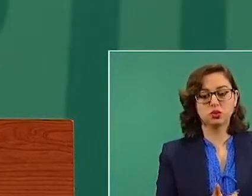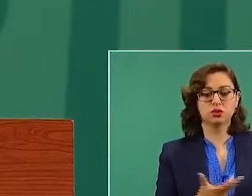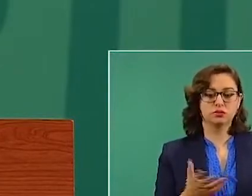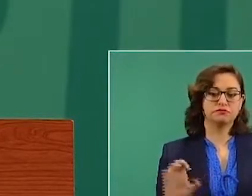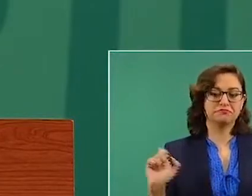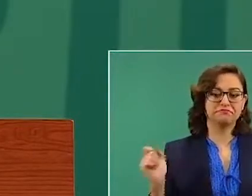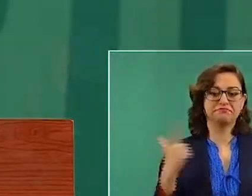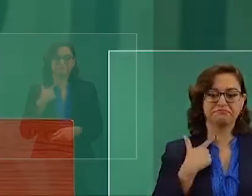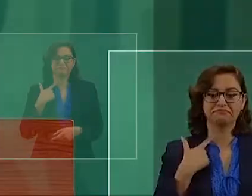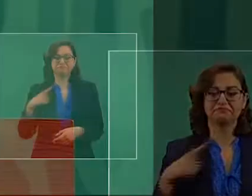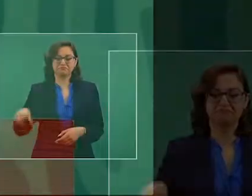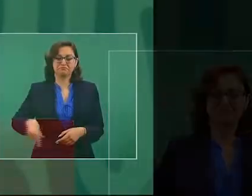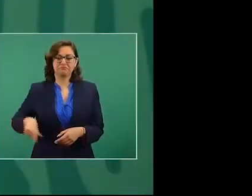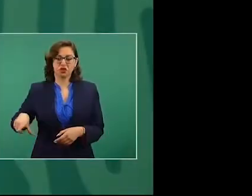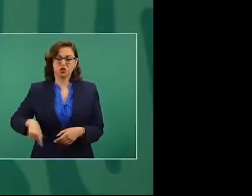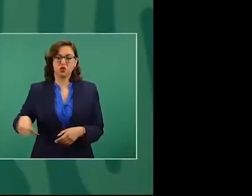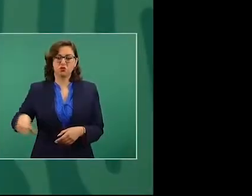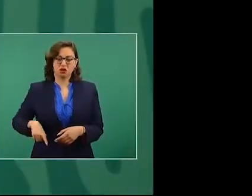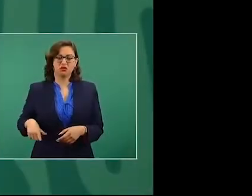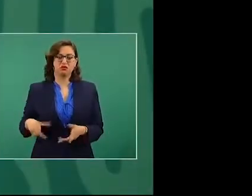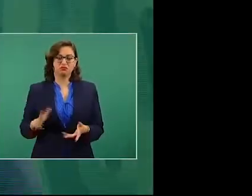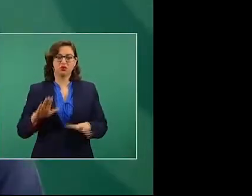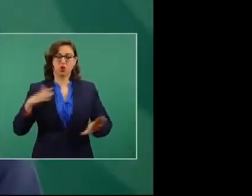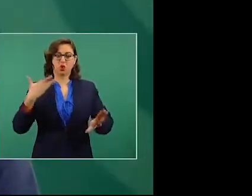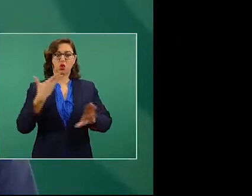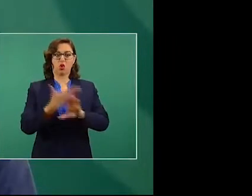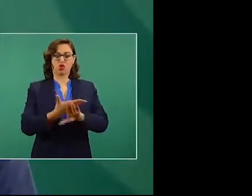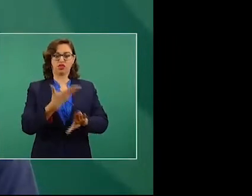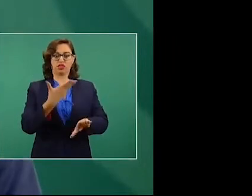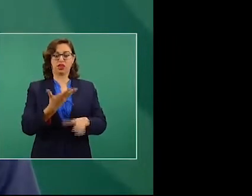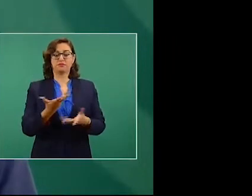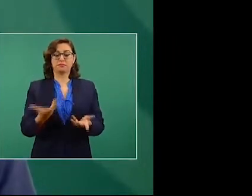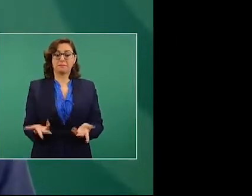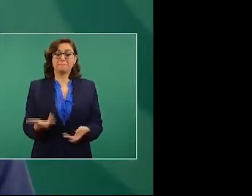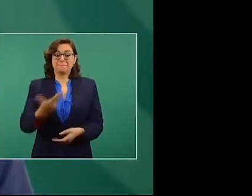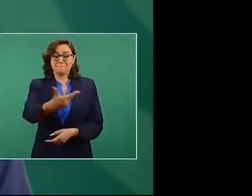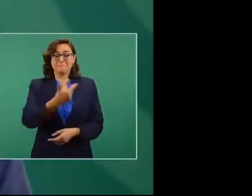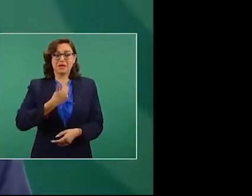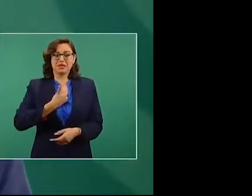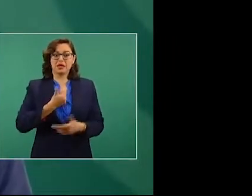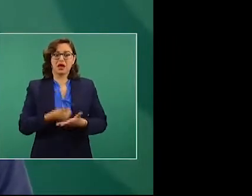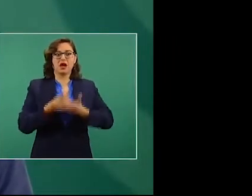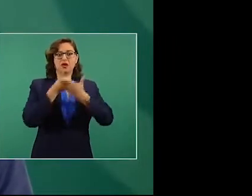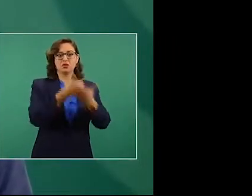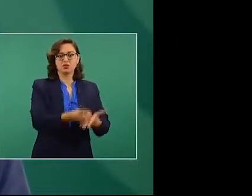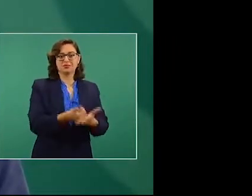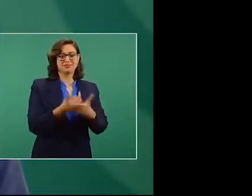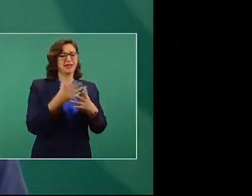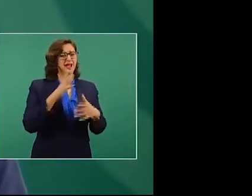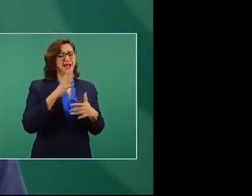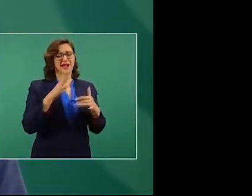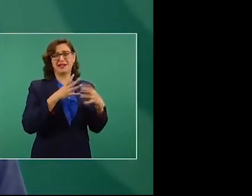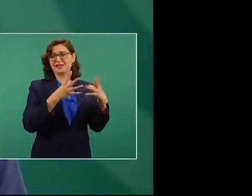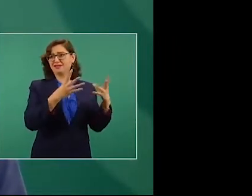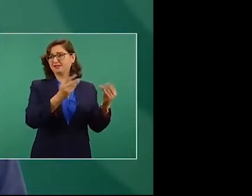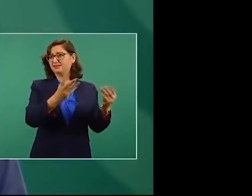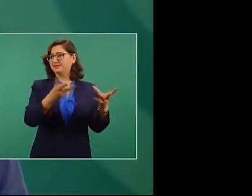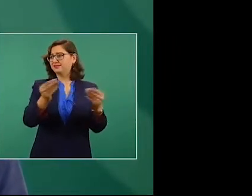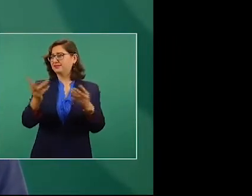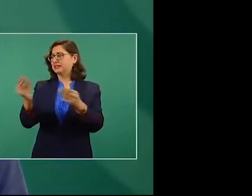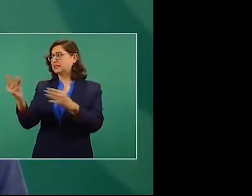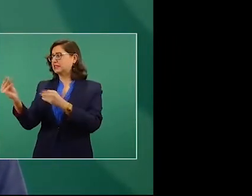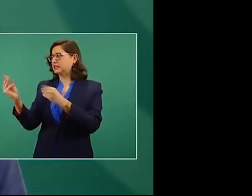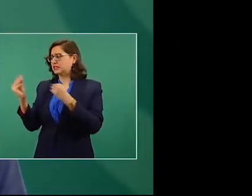gobiernos anteriores, y me está pidiendo que yo intervenga. Hay muchos casos así y todos se